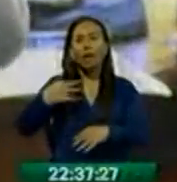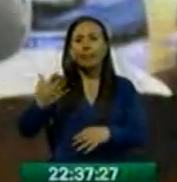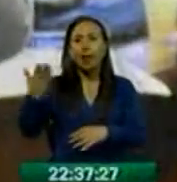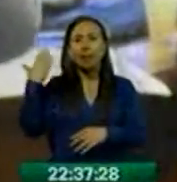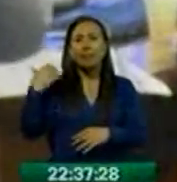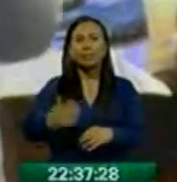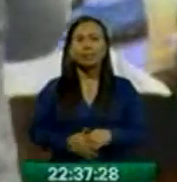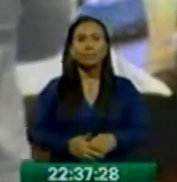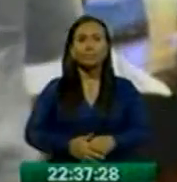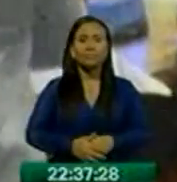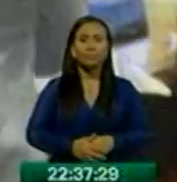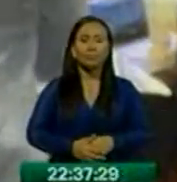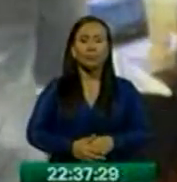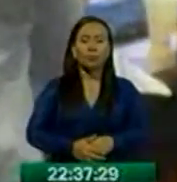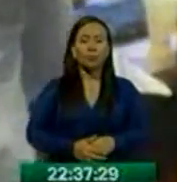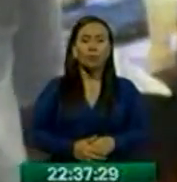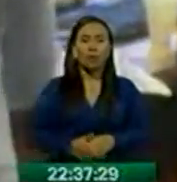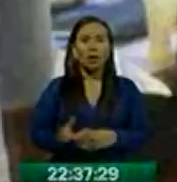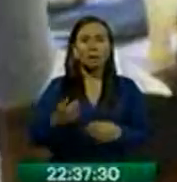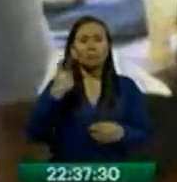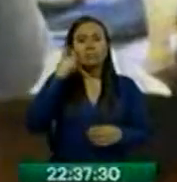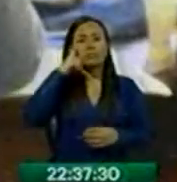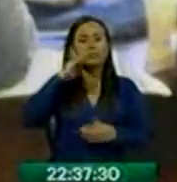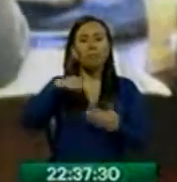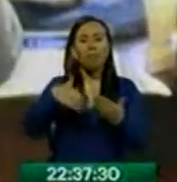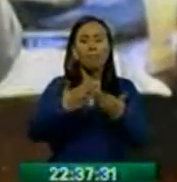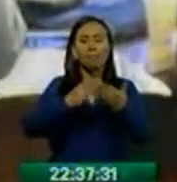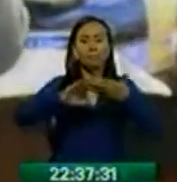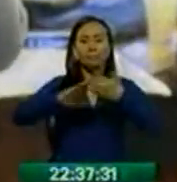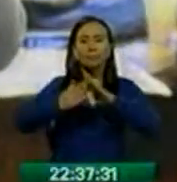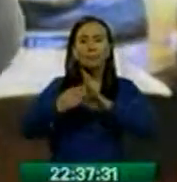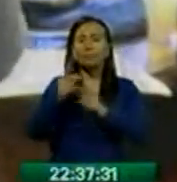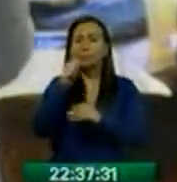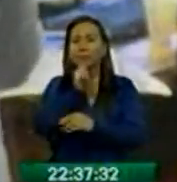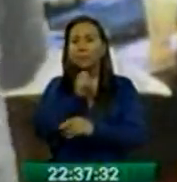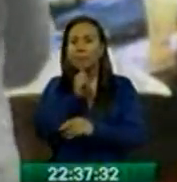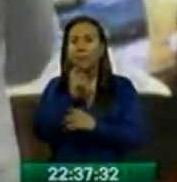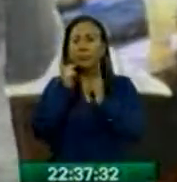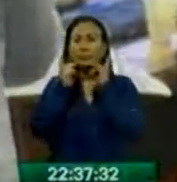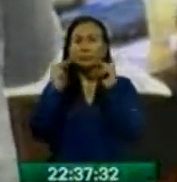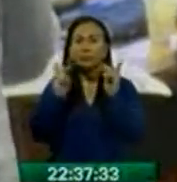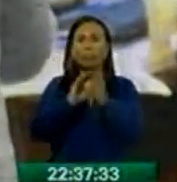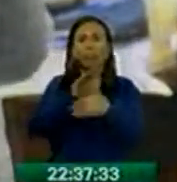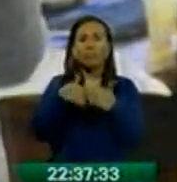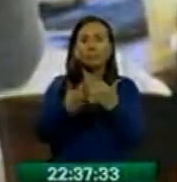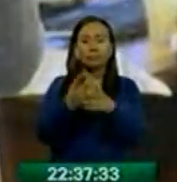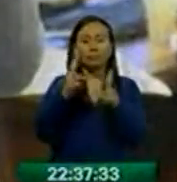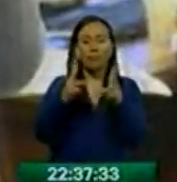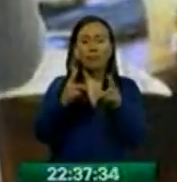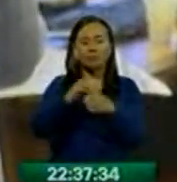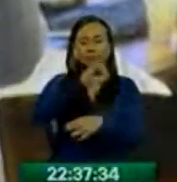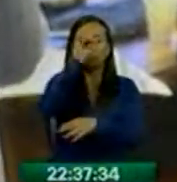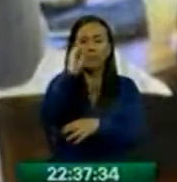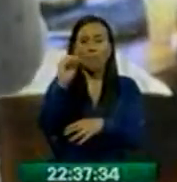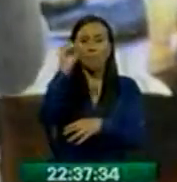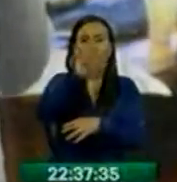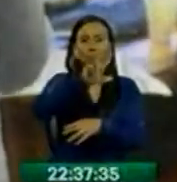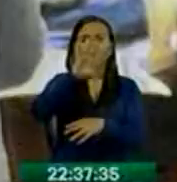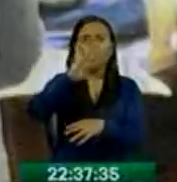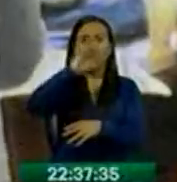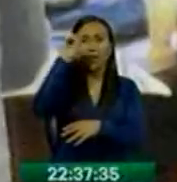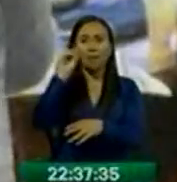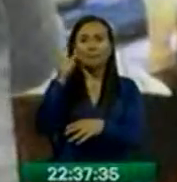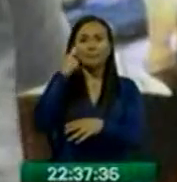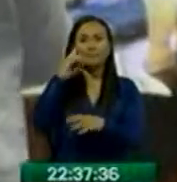Se garantiza la distribución equitativa de frecuencias para medios comunitarios, públicos y privados. Se mantiene el porcentaje del 34% del